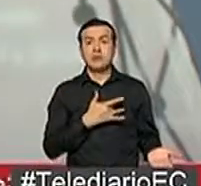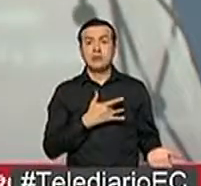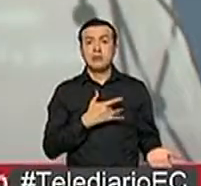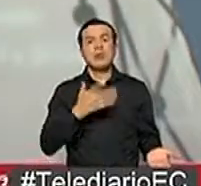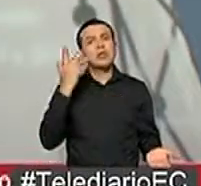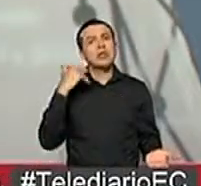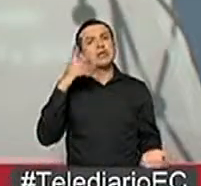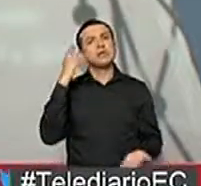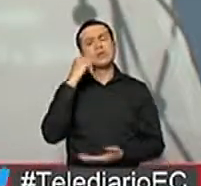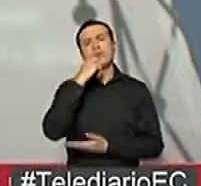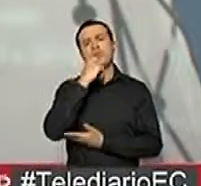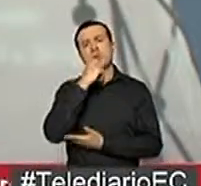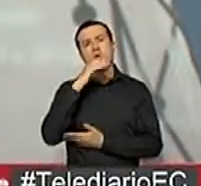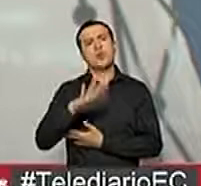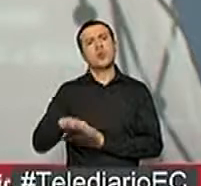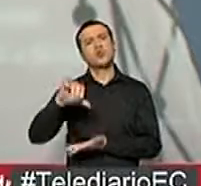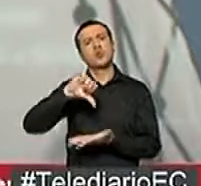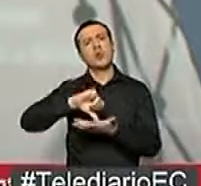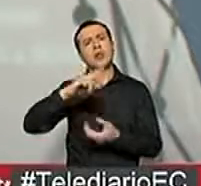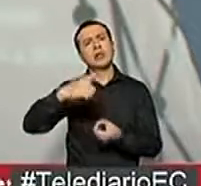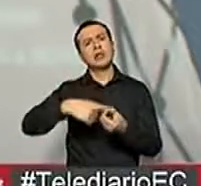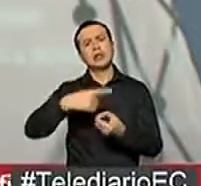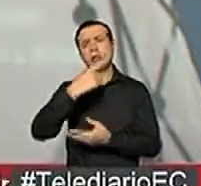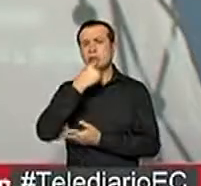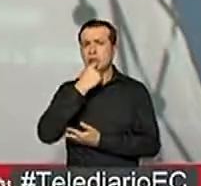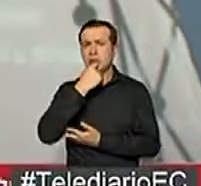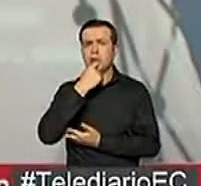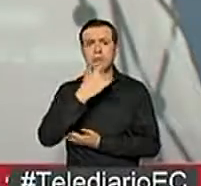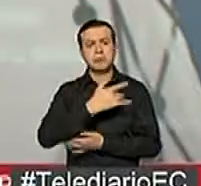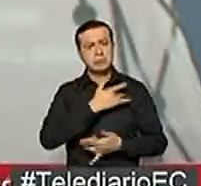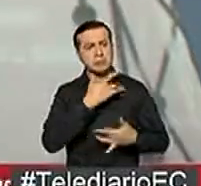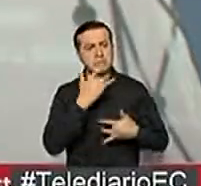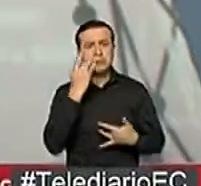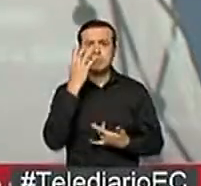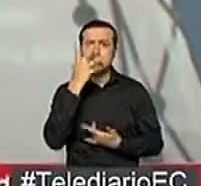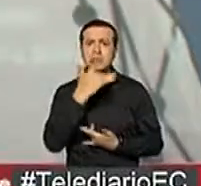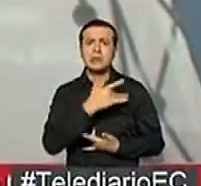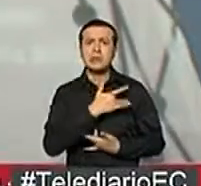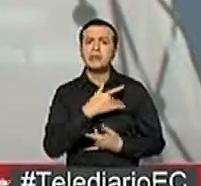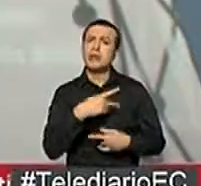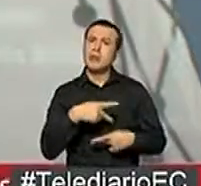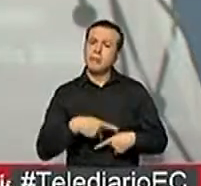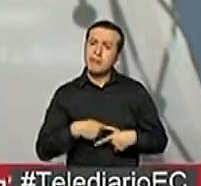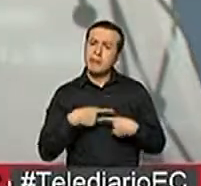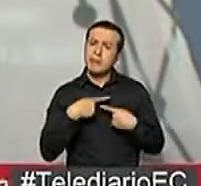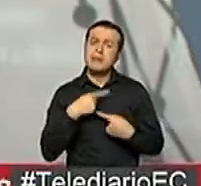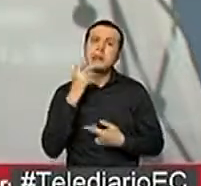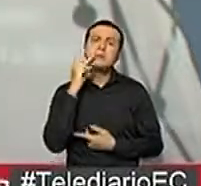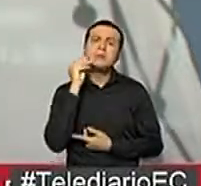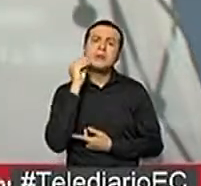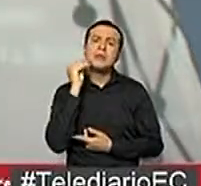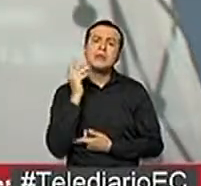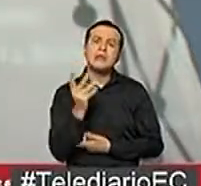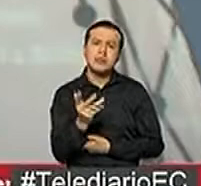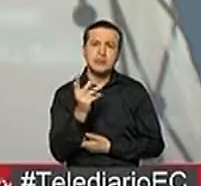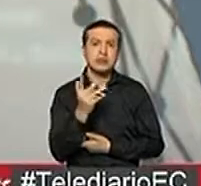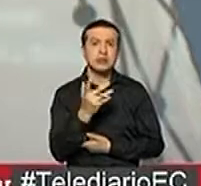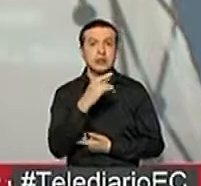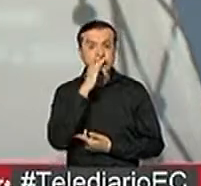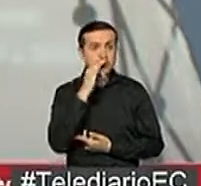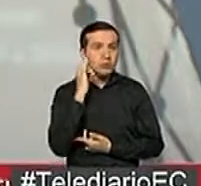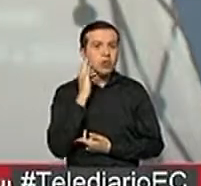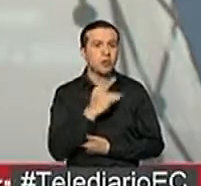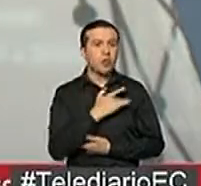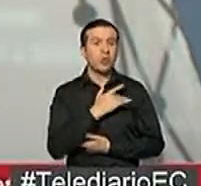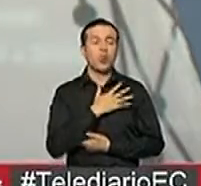la historia de la ciudad de una manera diferente, emotiva, es una historia viva. Y realmente nos hemos dado cuenta de que en ellos tiene un